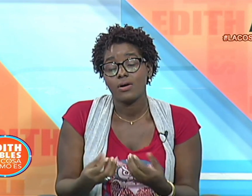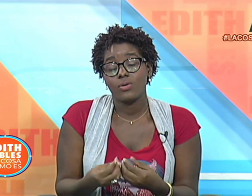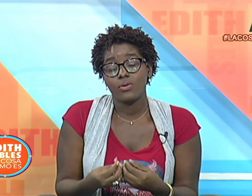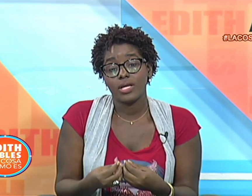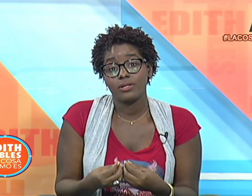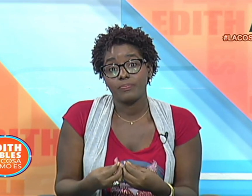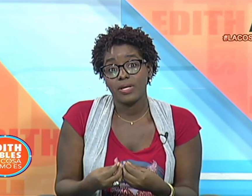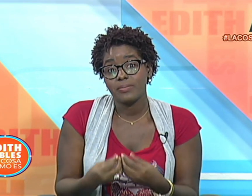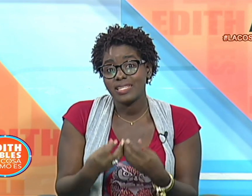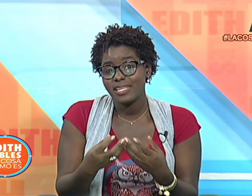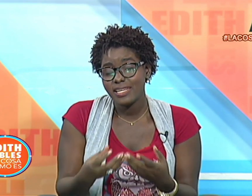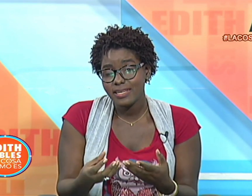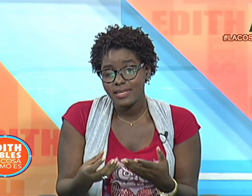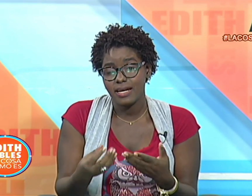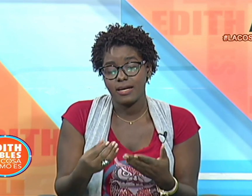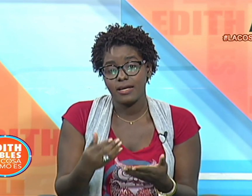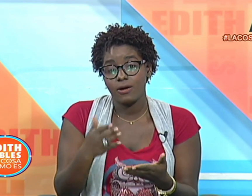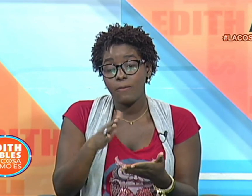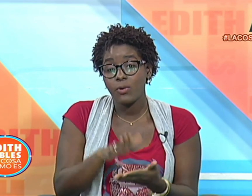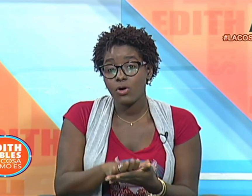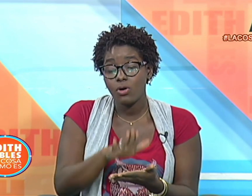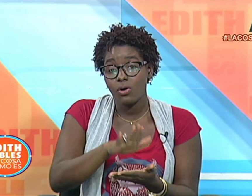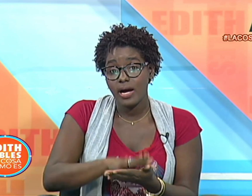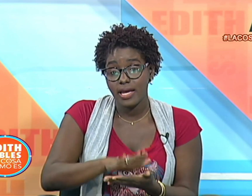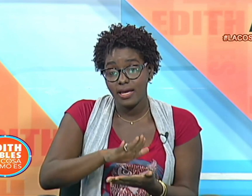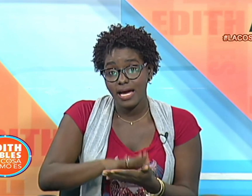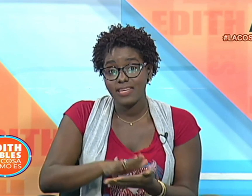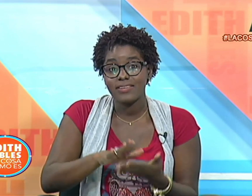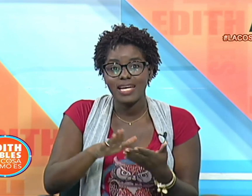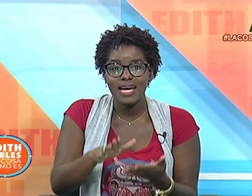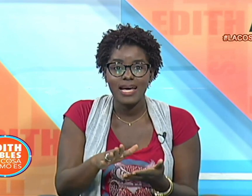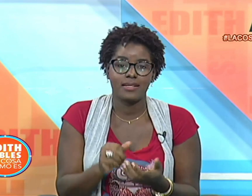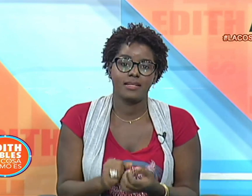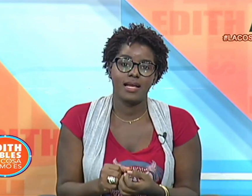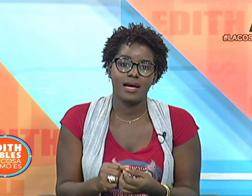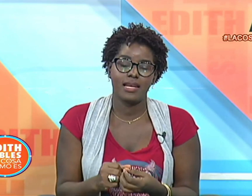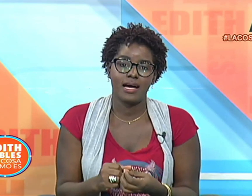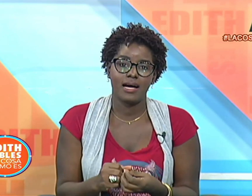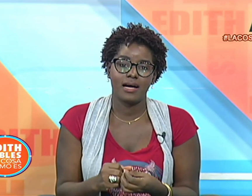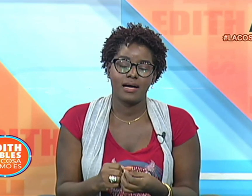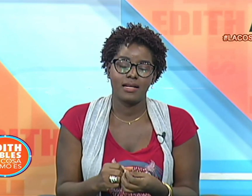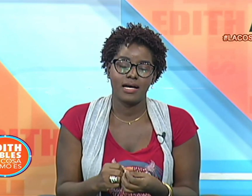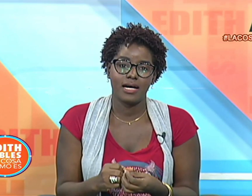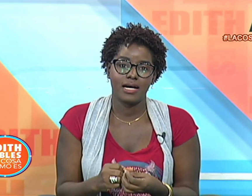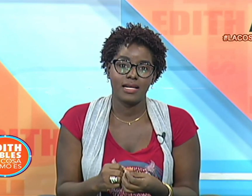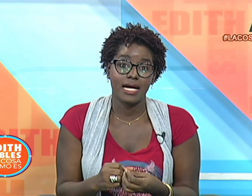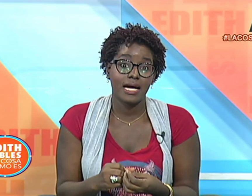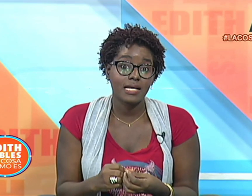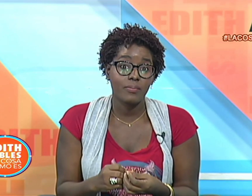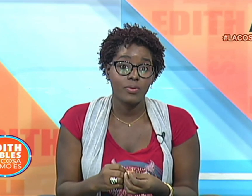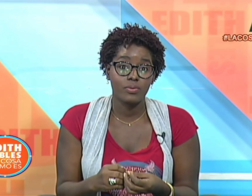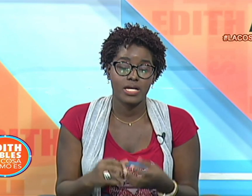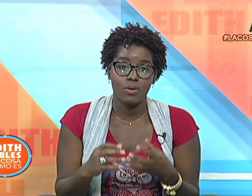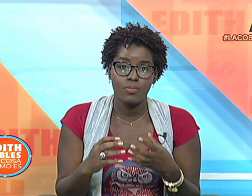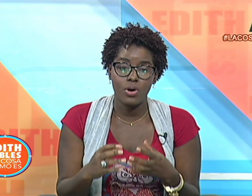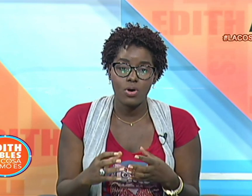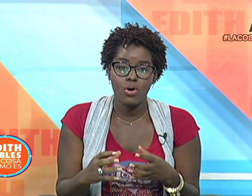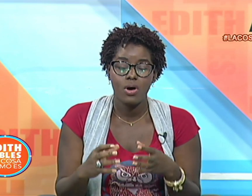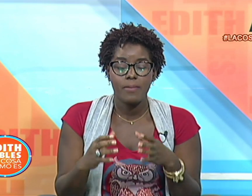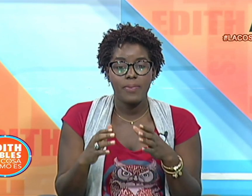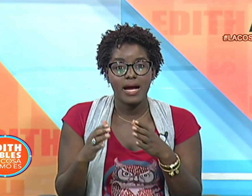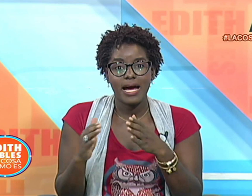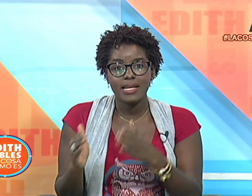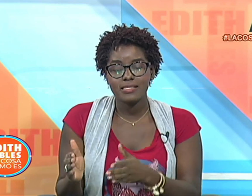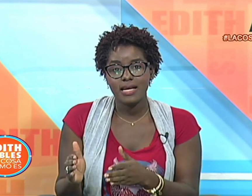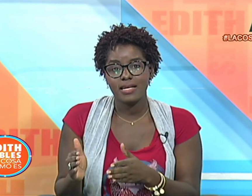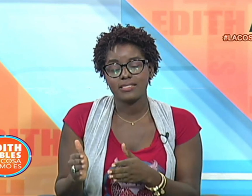aunque permitiría un poco alivianar la carga pública un poco